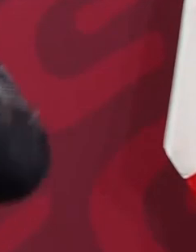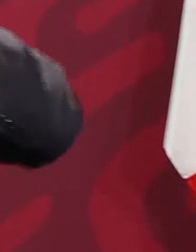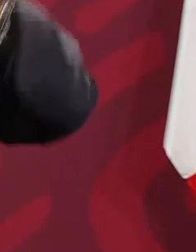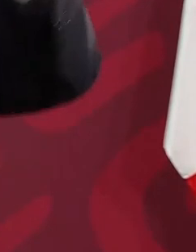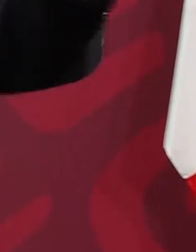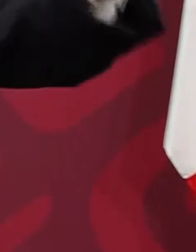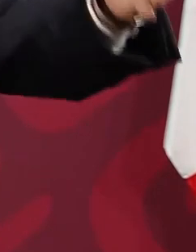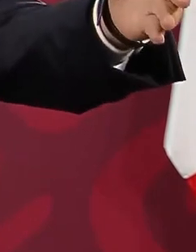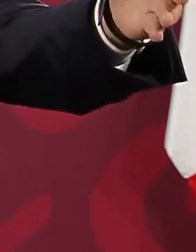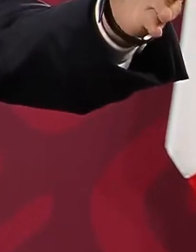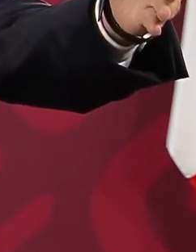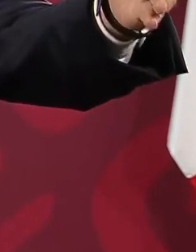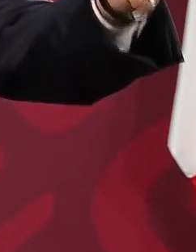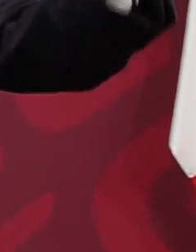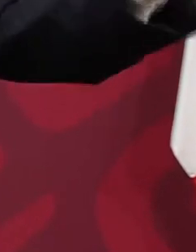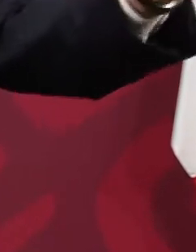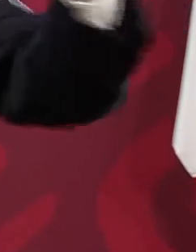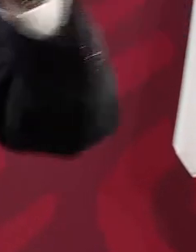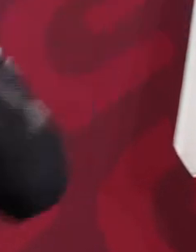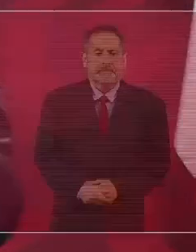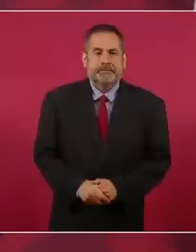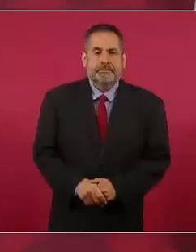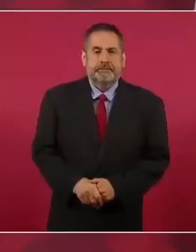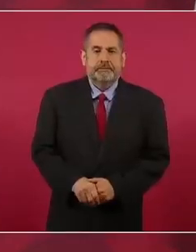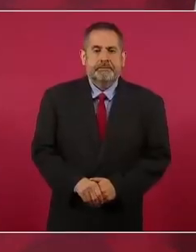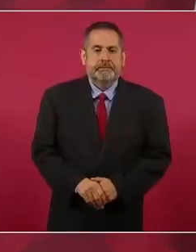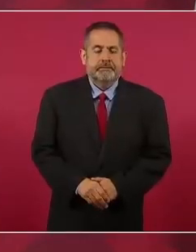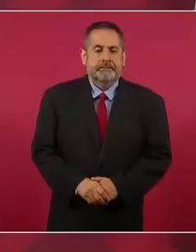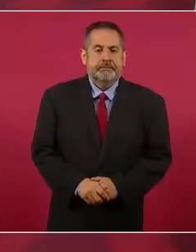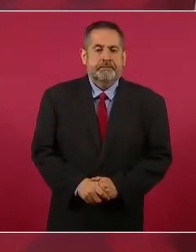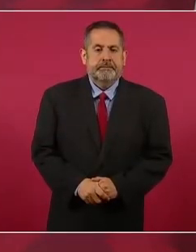en la elección anterior.